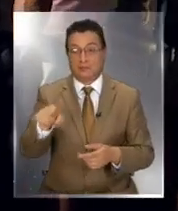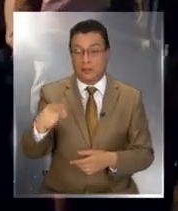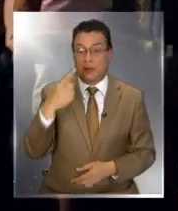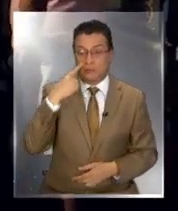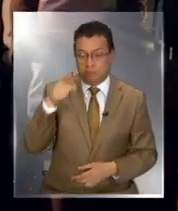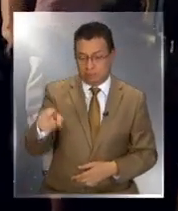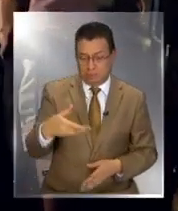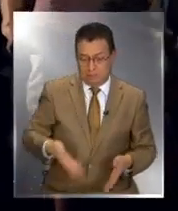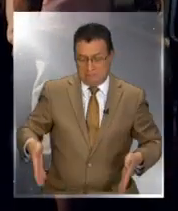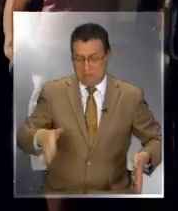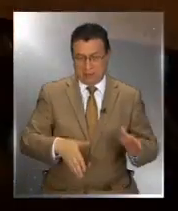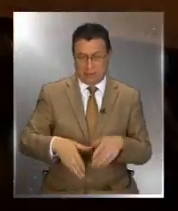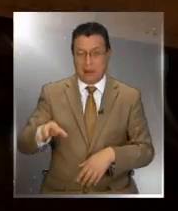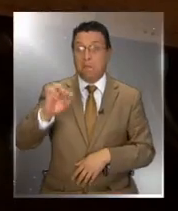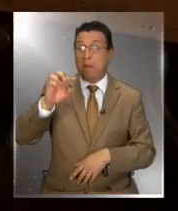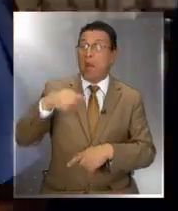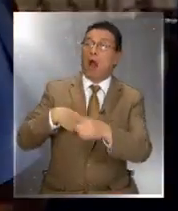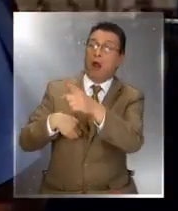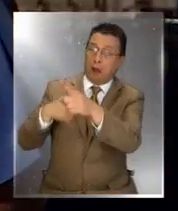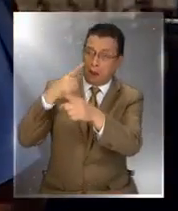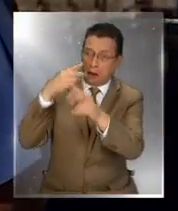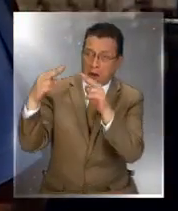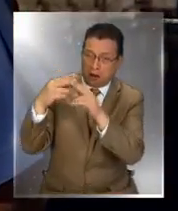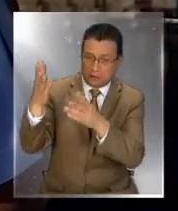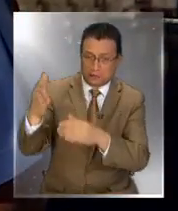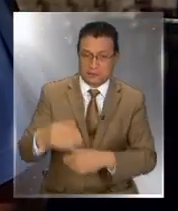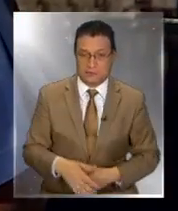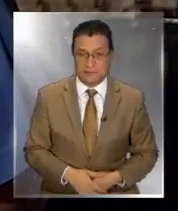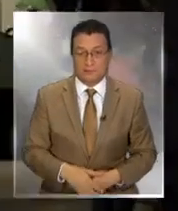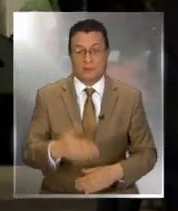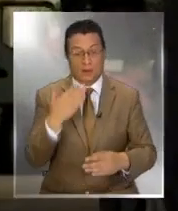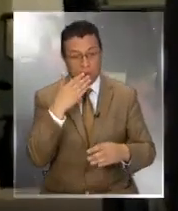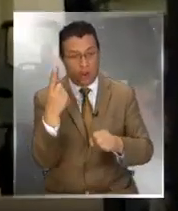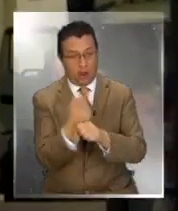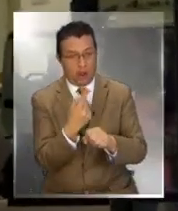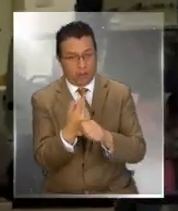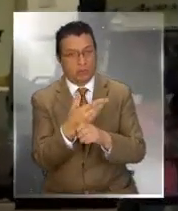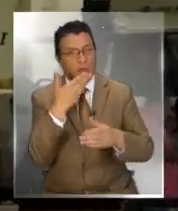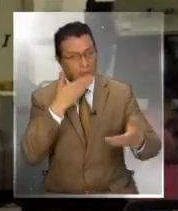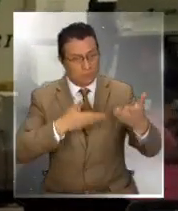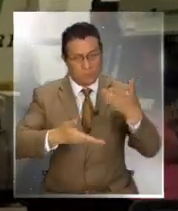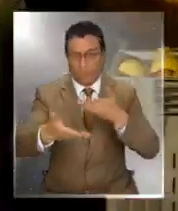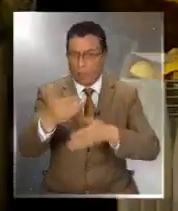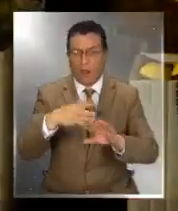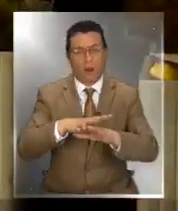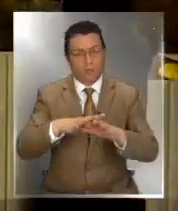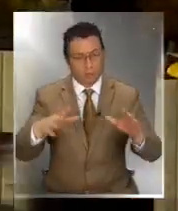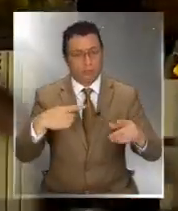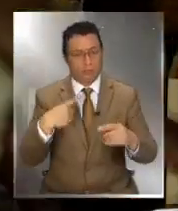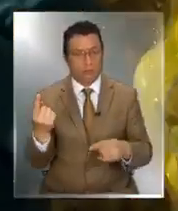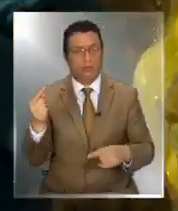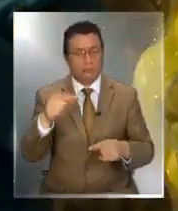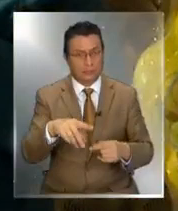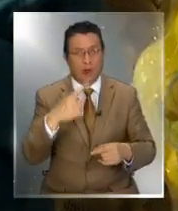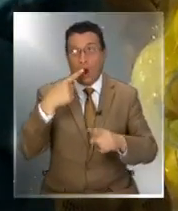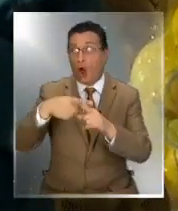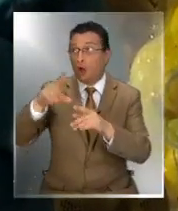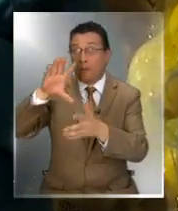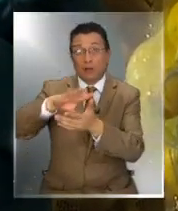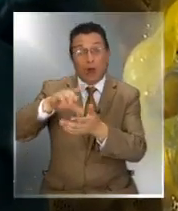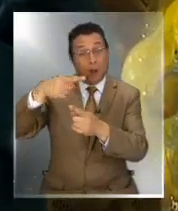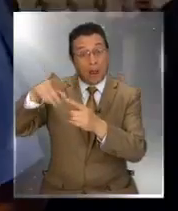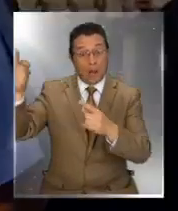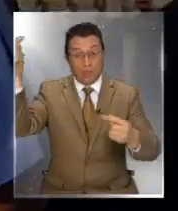conocí con pañales, el papá que está allá. Se conversa harto acá, hay relacionamiento con... Sí. Ahora que he llegado al mundo migrante,